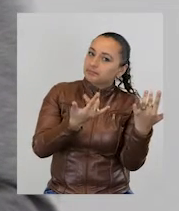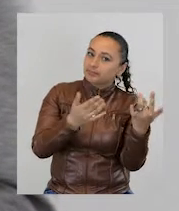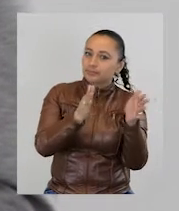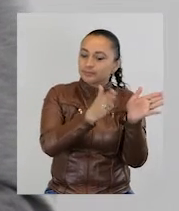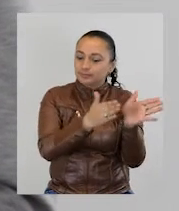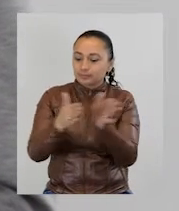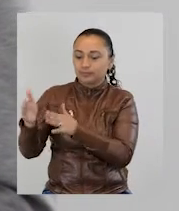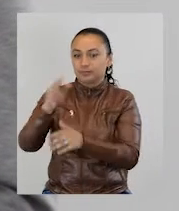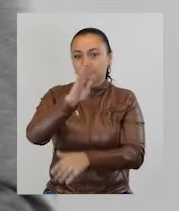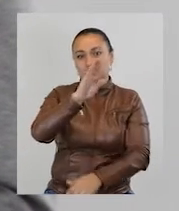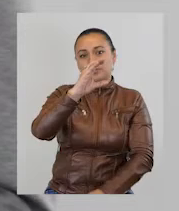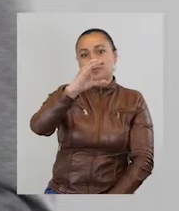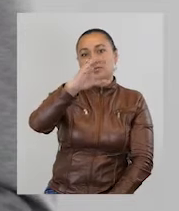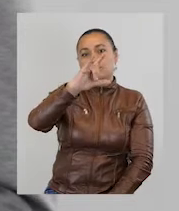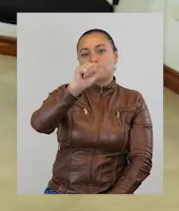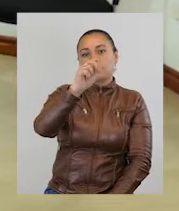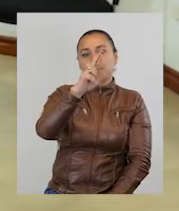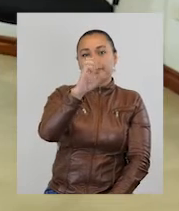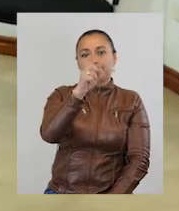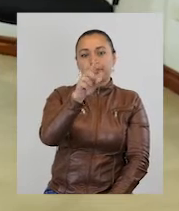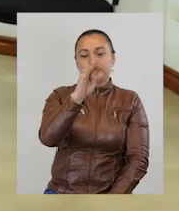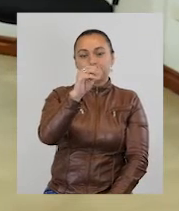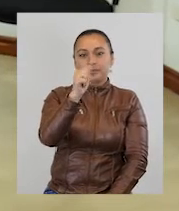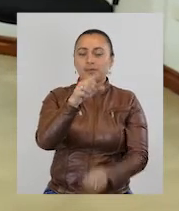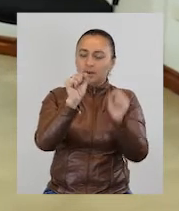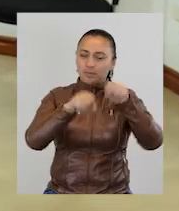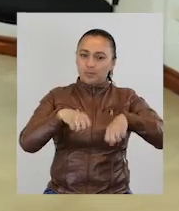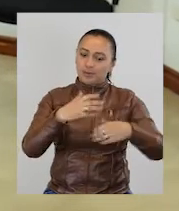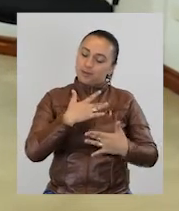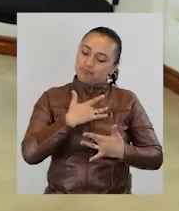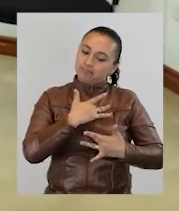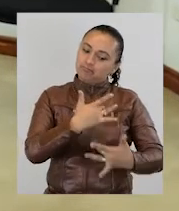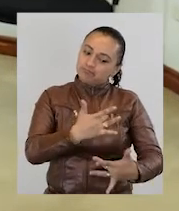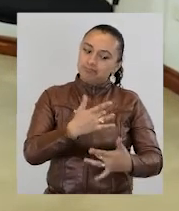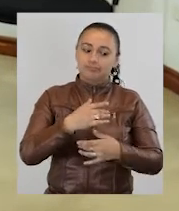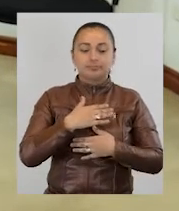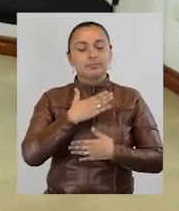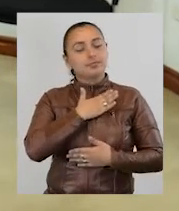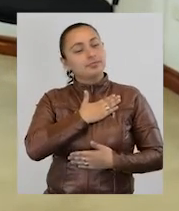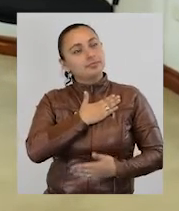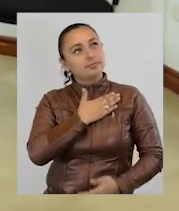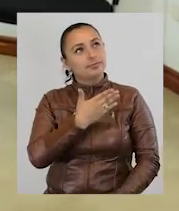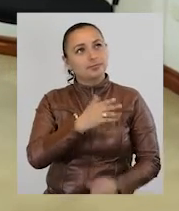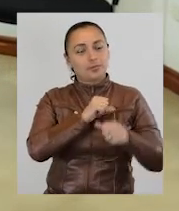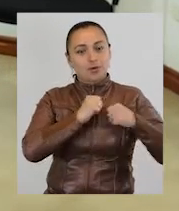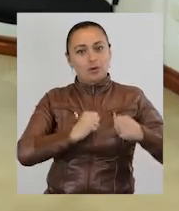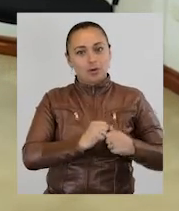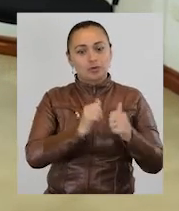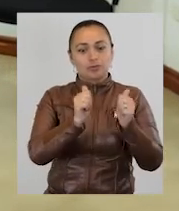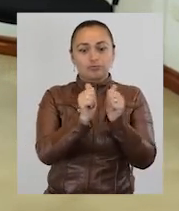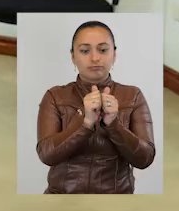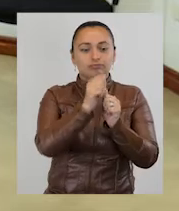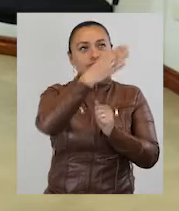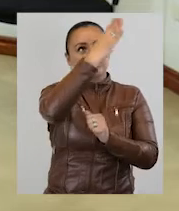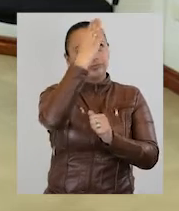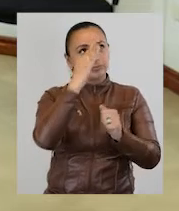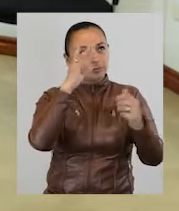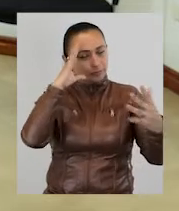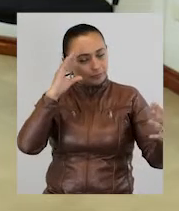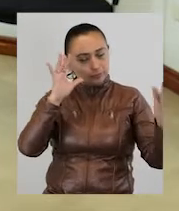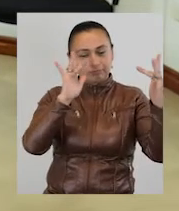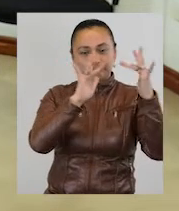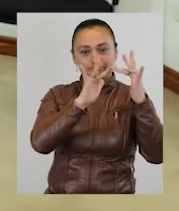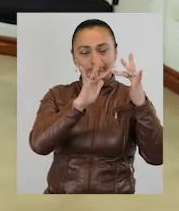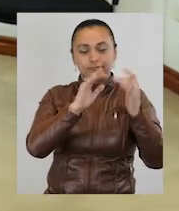la plenitud de la vida. Dispongamos nuestra mente y corazón para entrar en intimidad con Dios y poder